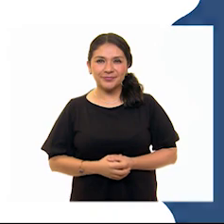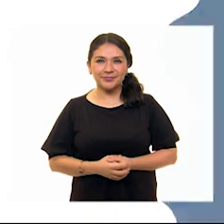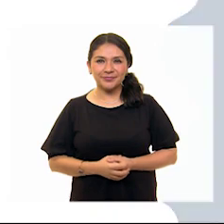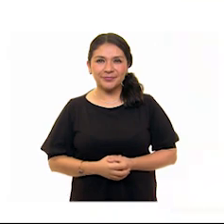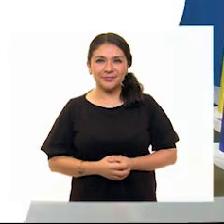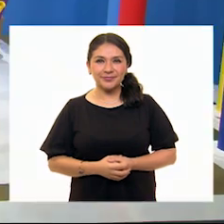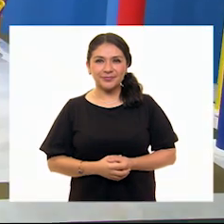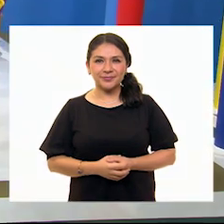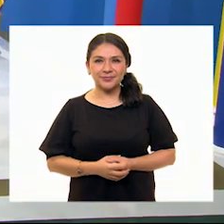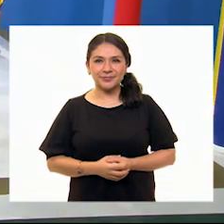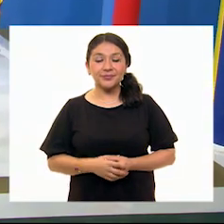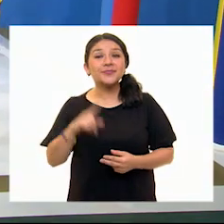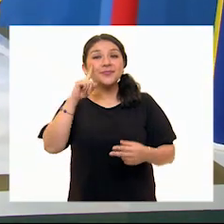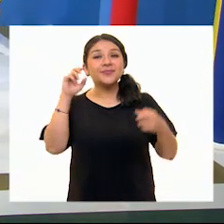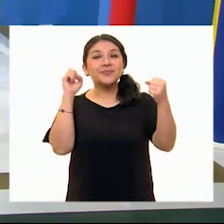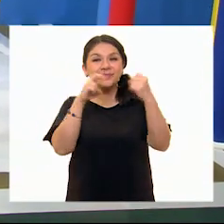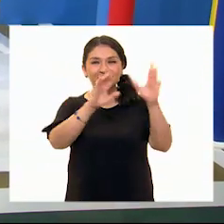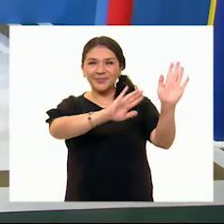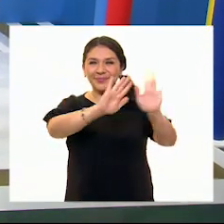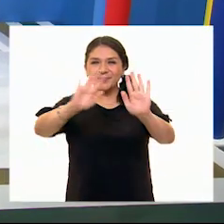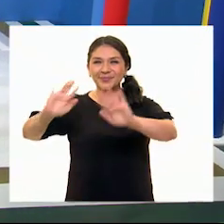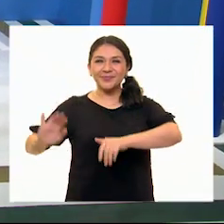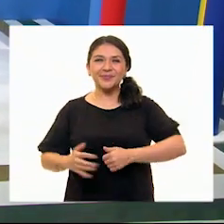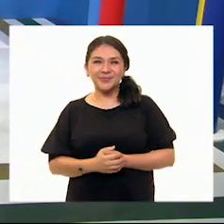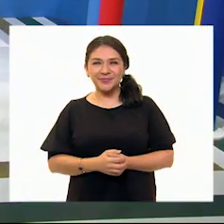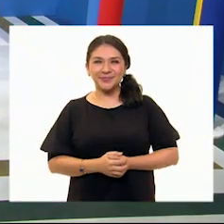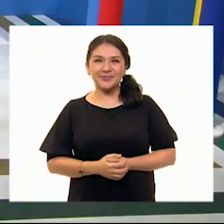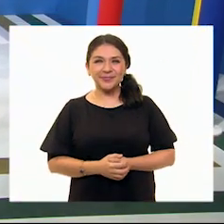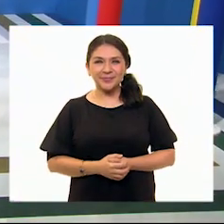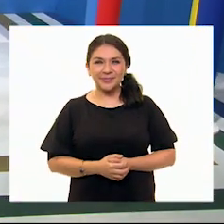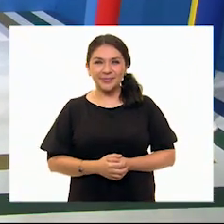aprendeencasa.sep.gob.mx. ¡Nos vemos! ¡Nos vemos!